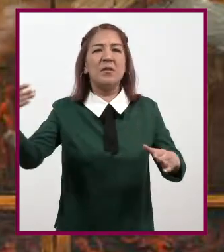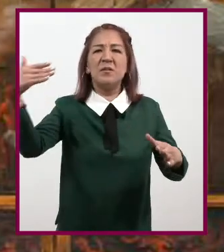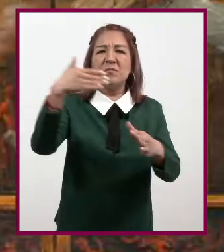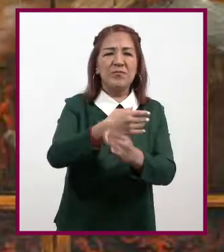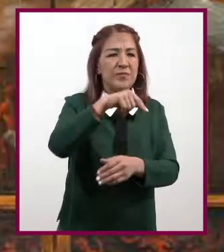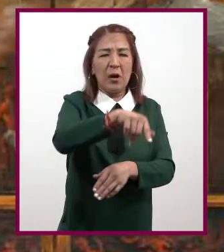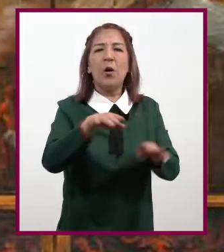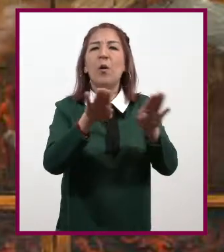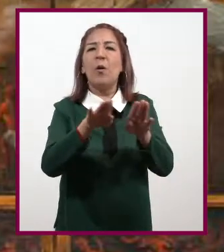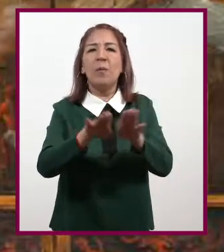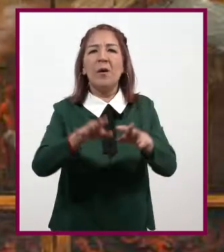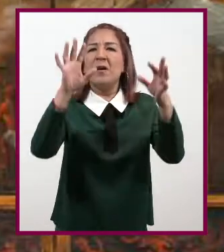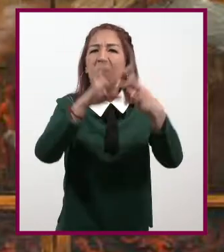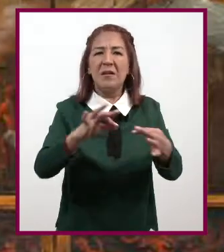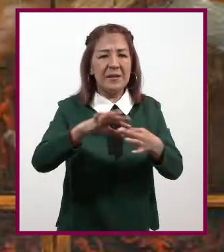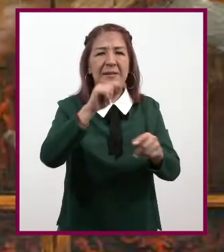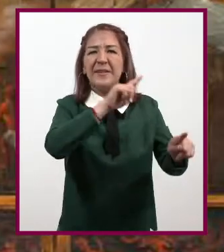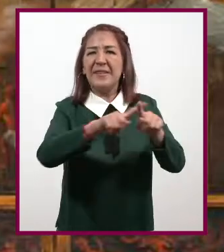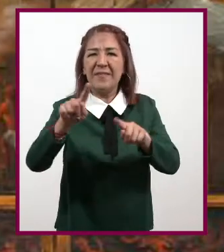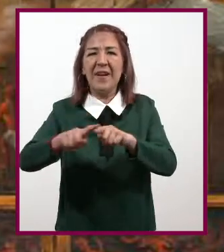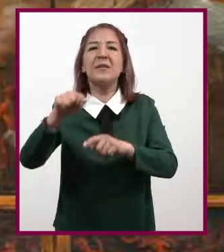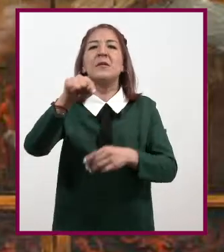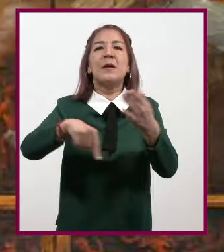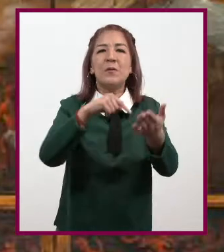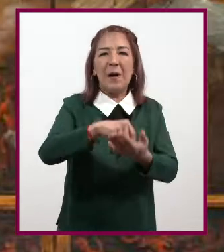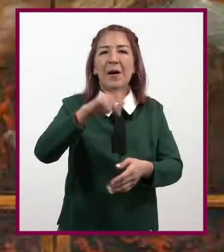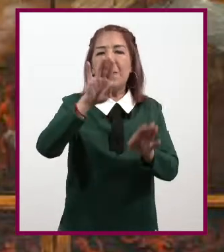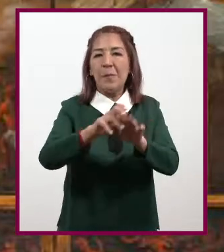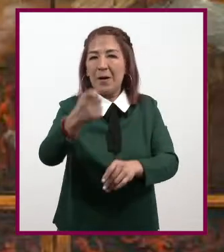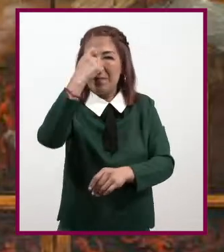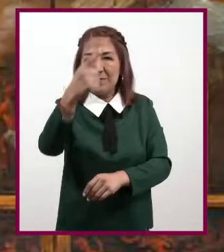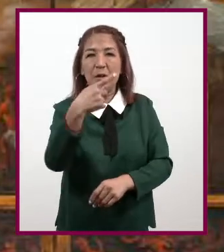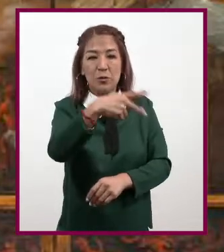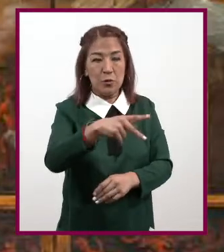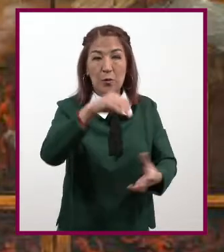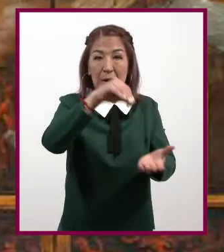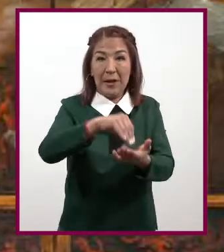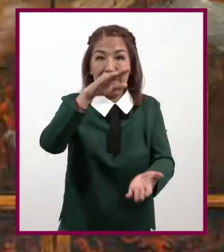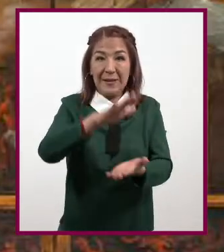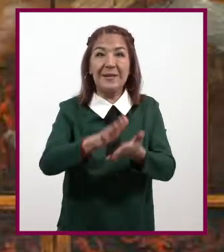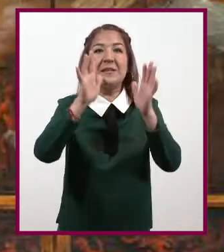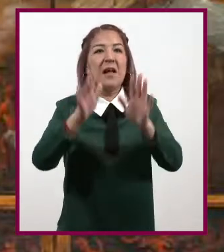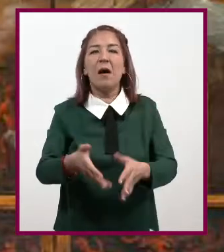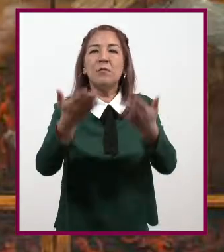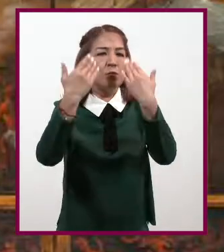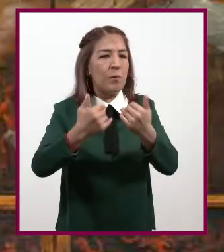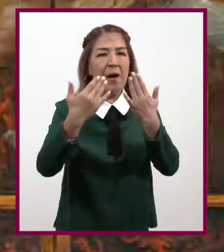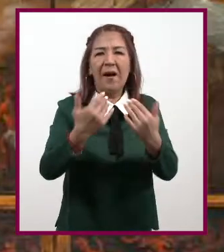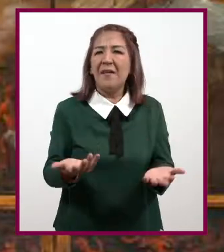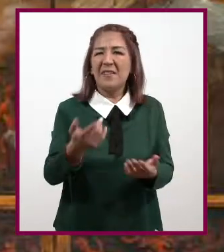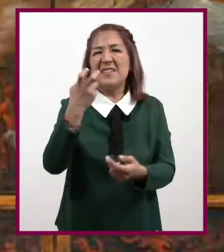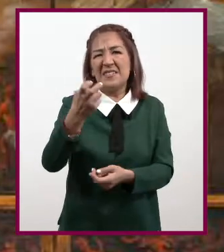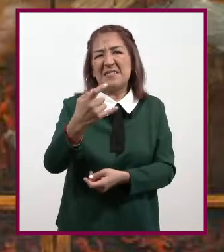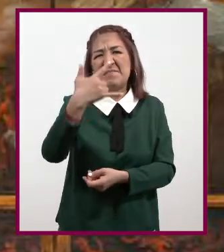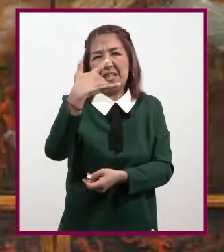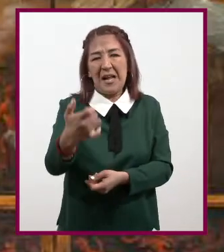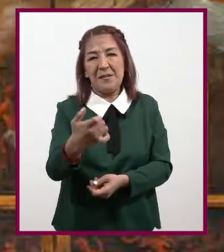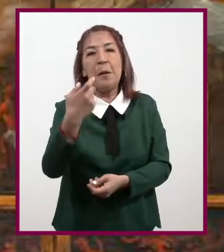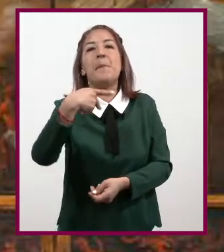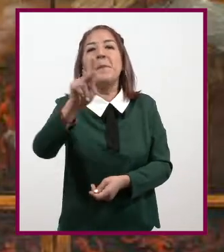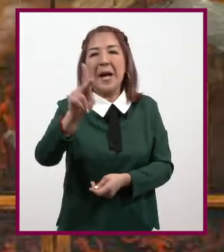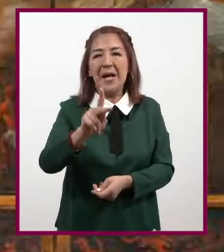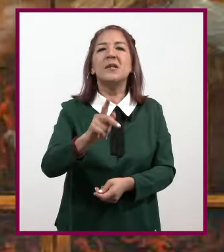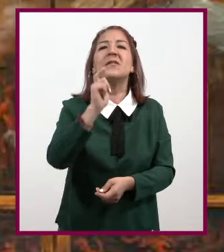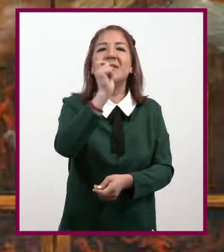esa colección debido a que en distintos inventarios no aparece su registro y es realmente extraño. Lo cierto es